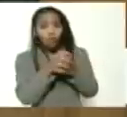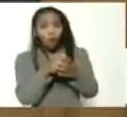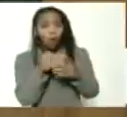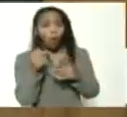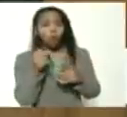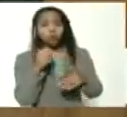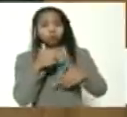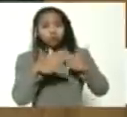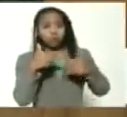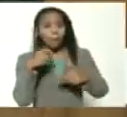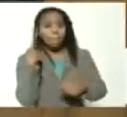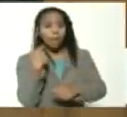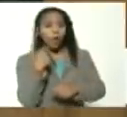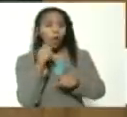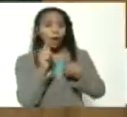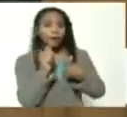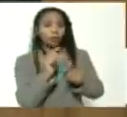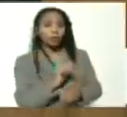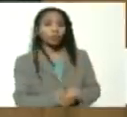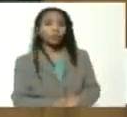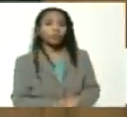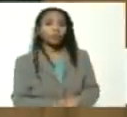criminales pagados por esto